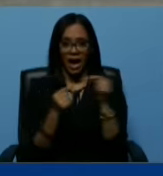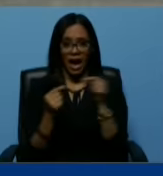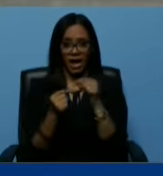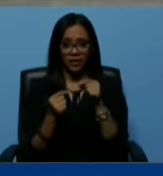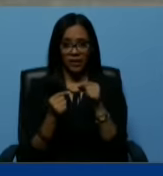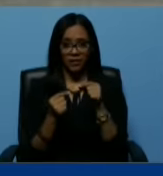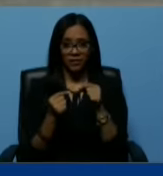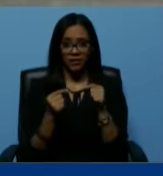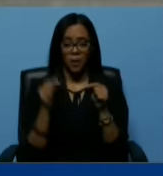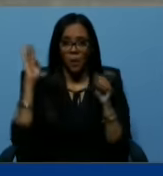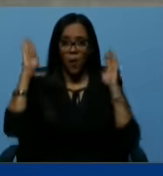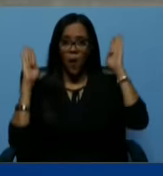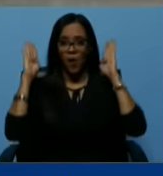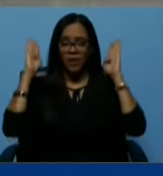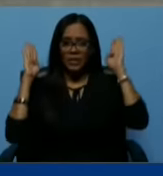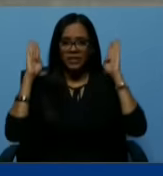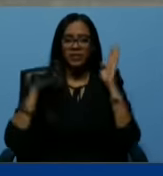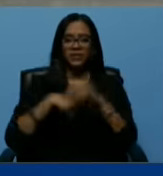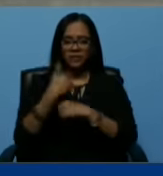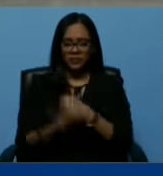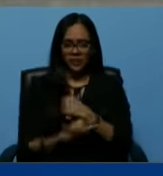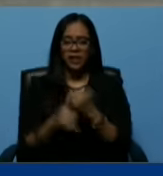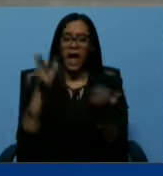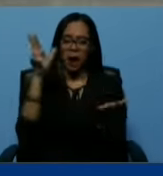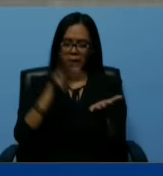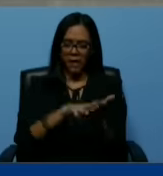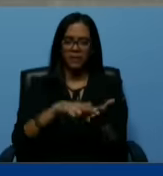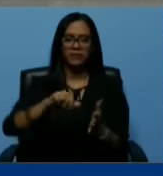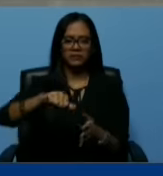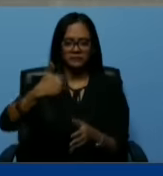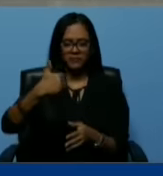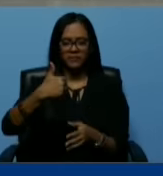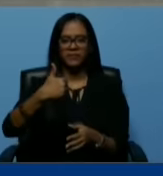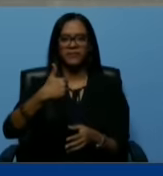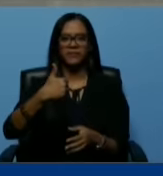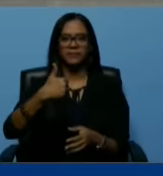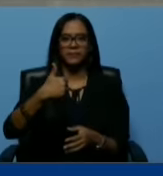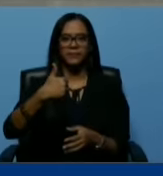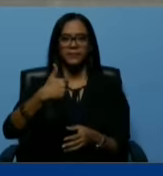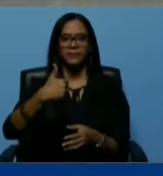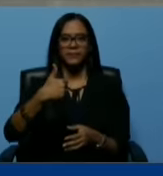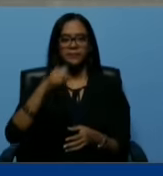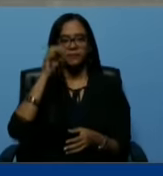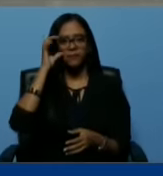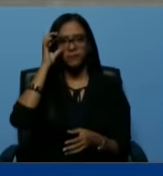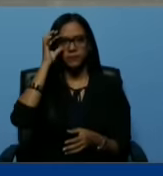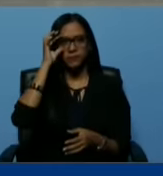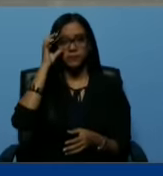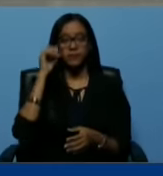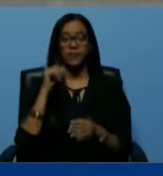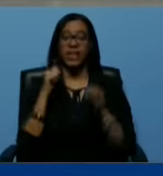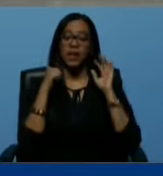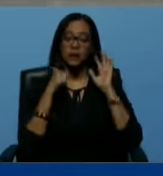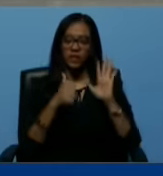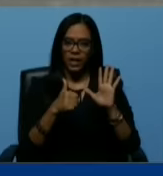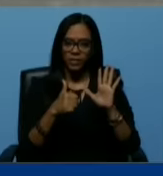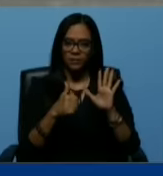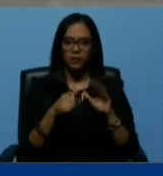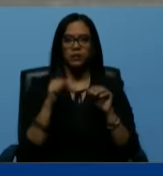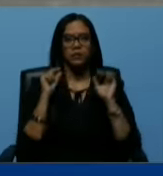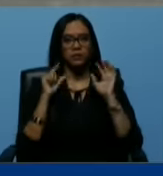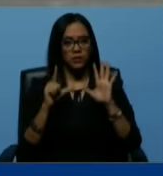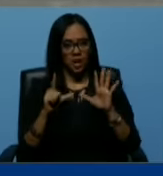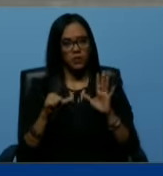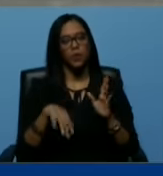postulación de proyectos y aprobación por mayoría de los 6-7 proyectos que la comunidad pone